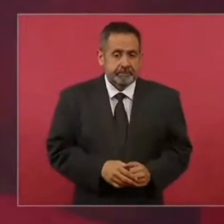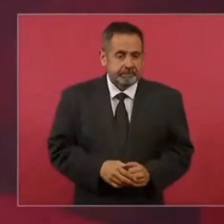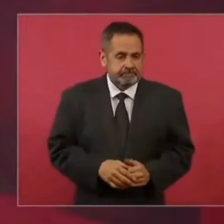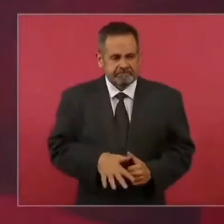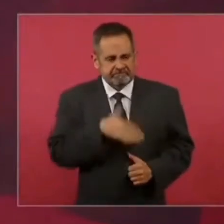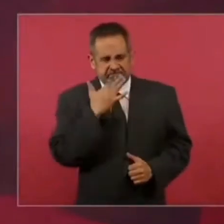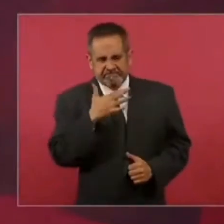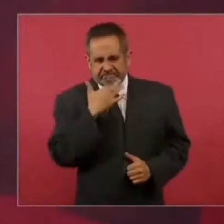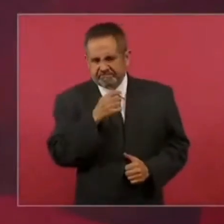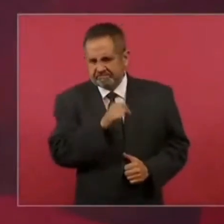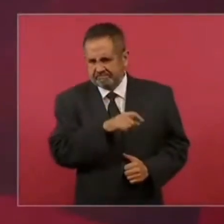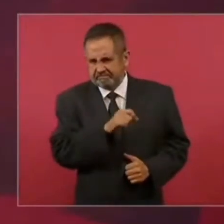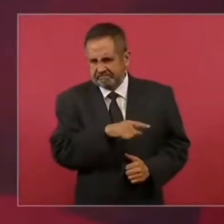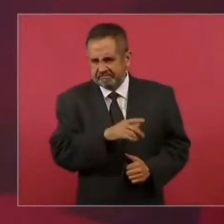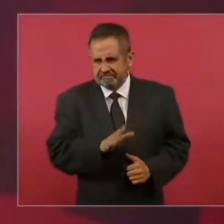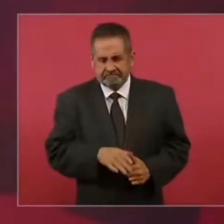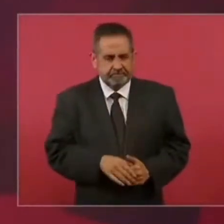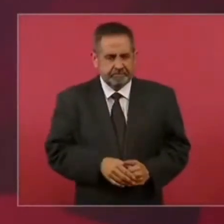corruptos,